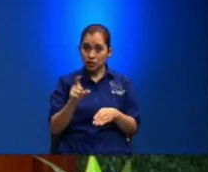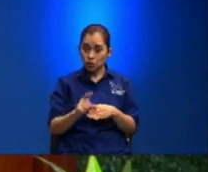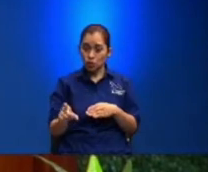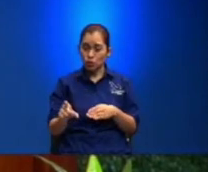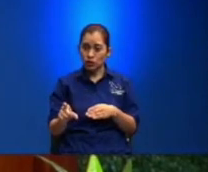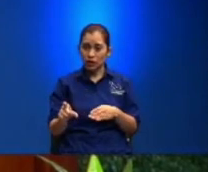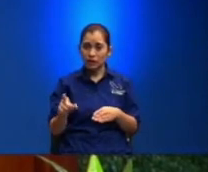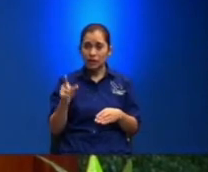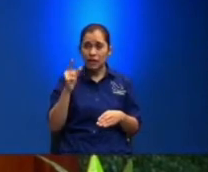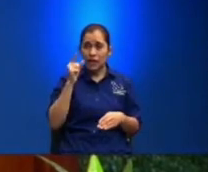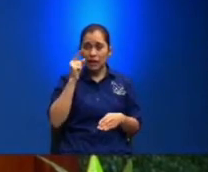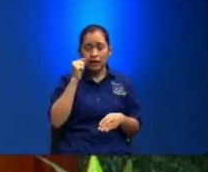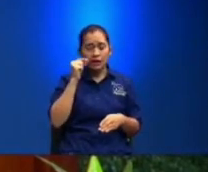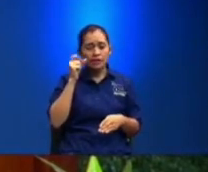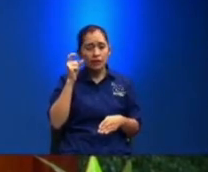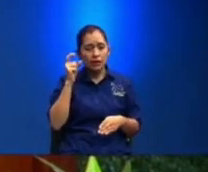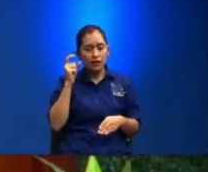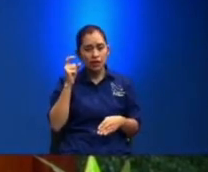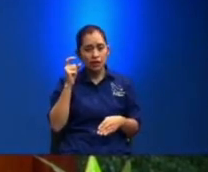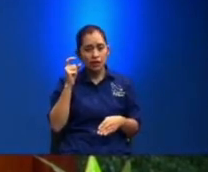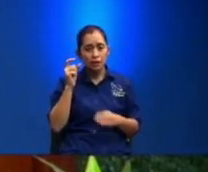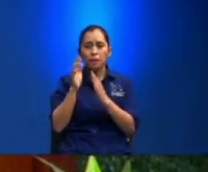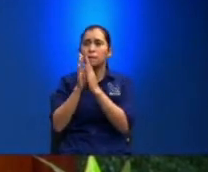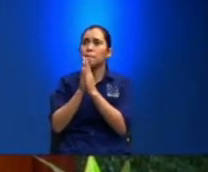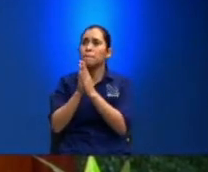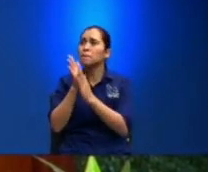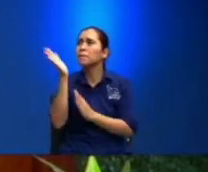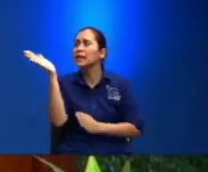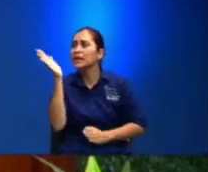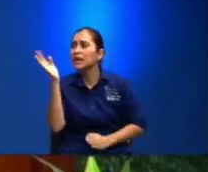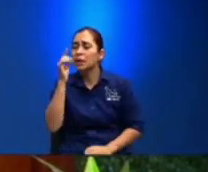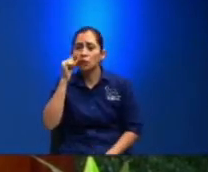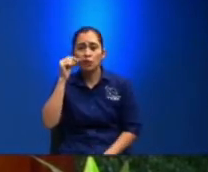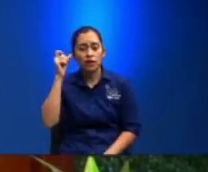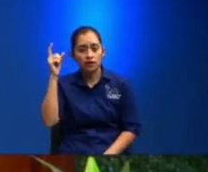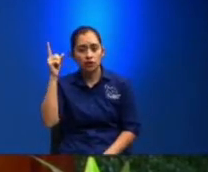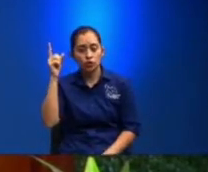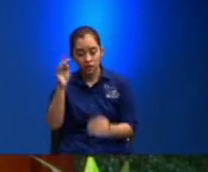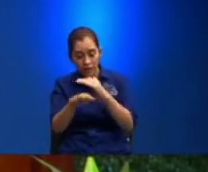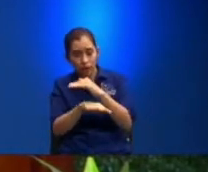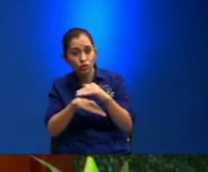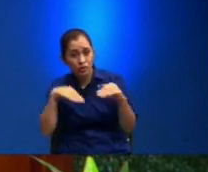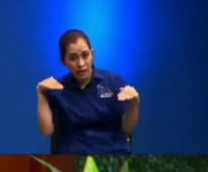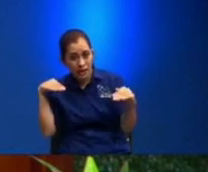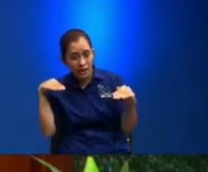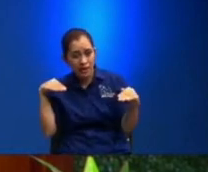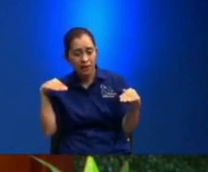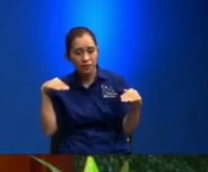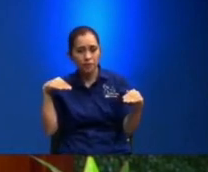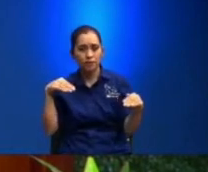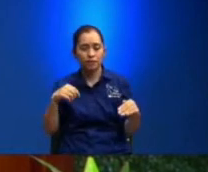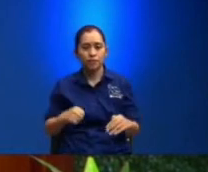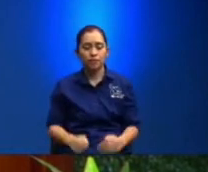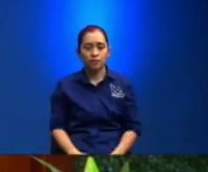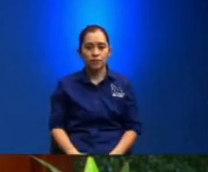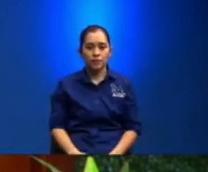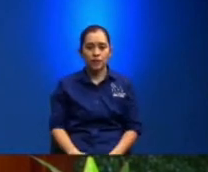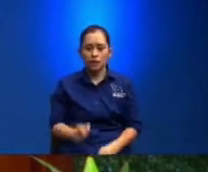pero sea en una cosita de mi corazón que todavía tengo de mesopotamia fuera